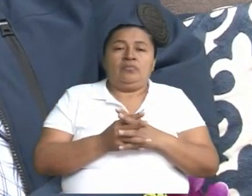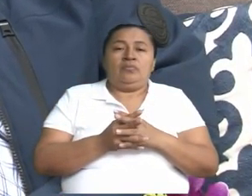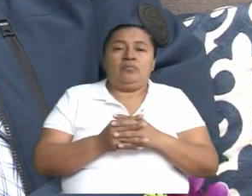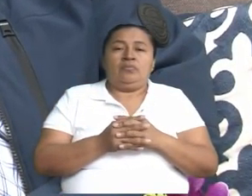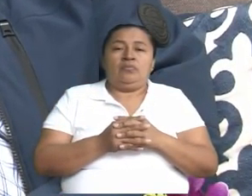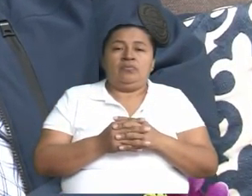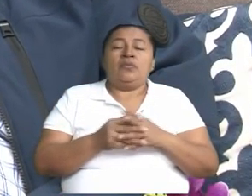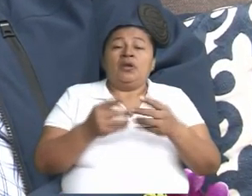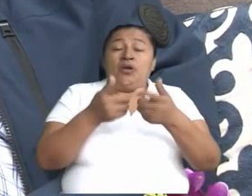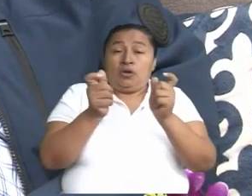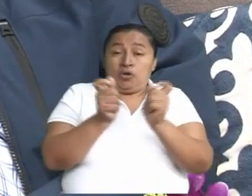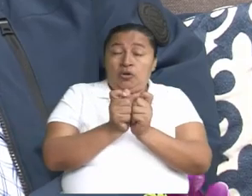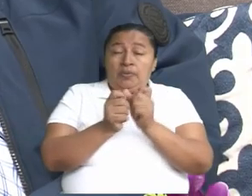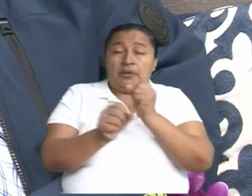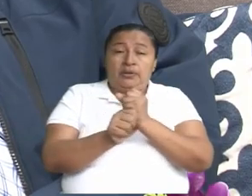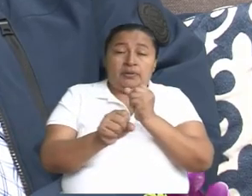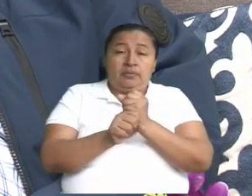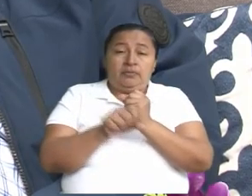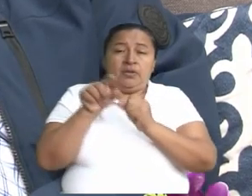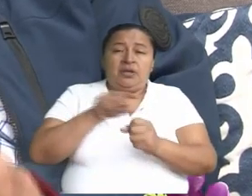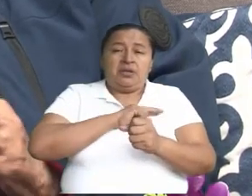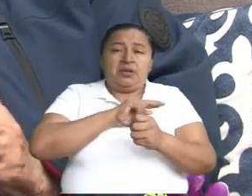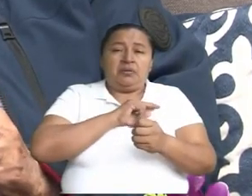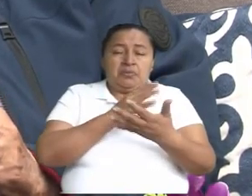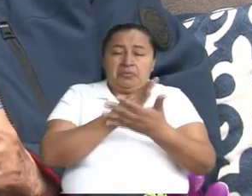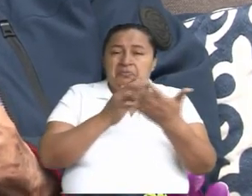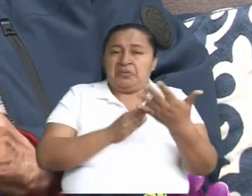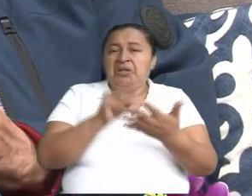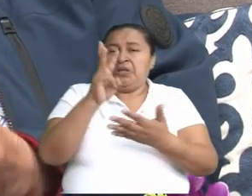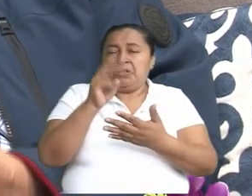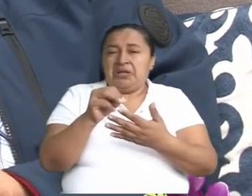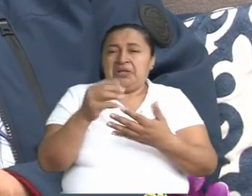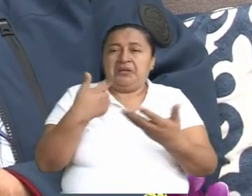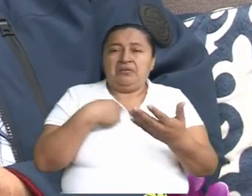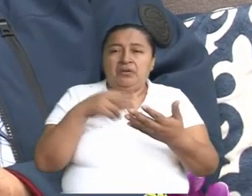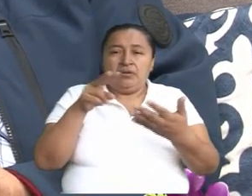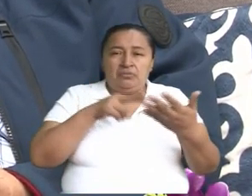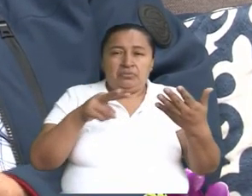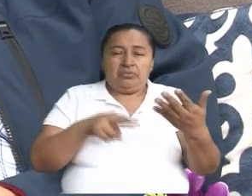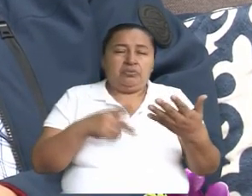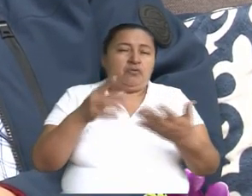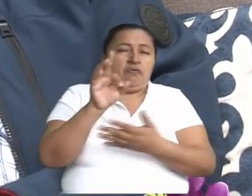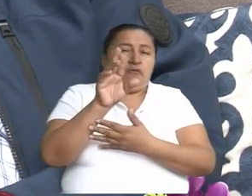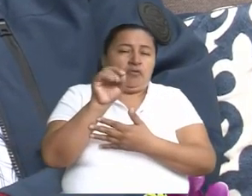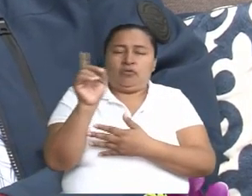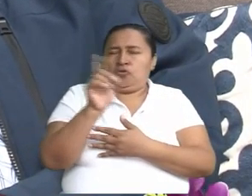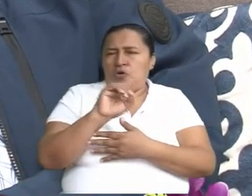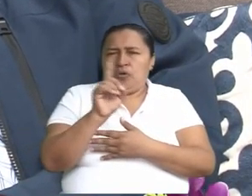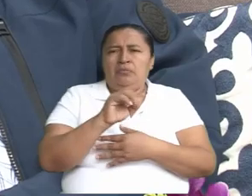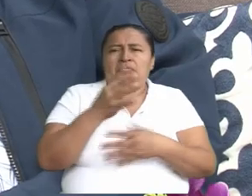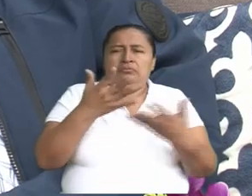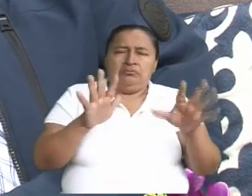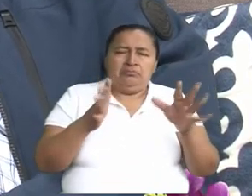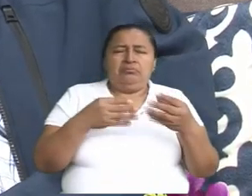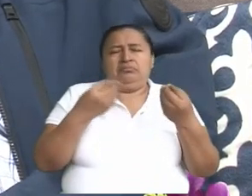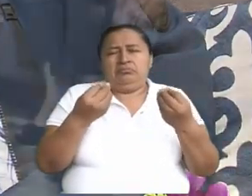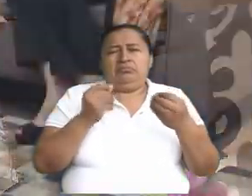aquí están completas unas 30 personas. Okay. No es todo el foro. Todo el foro son